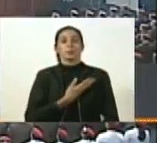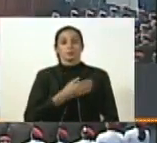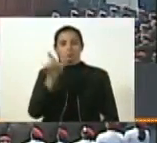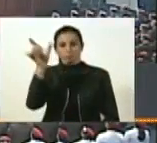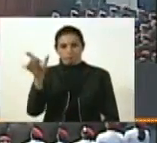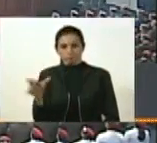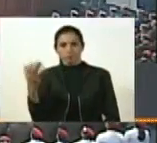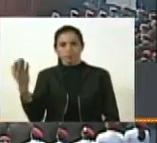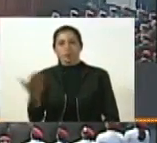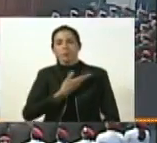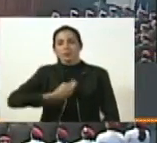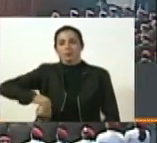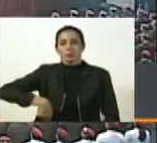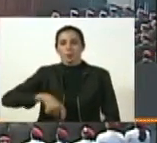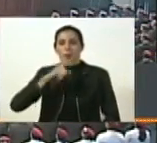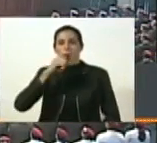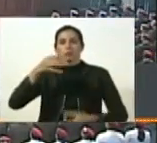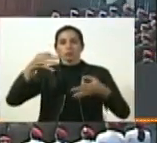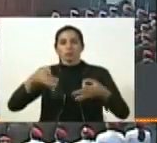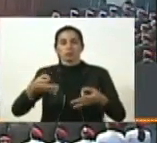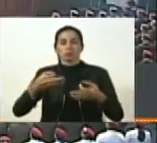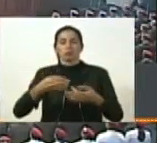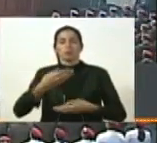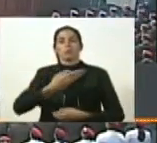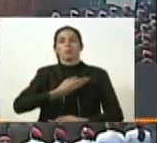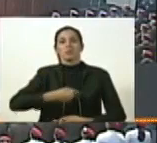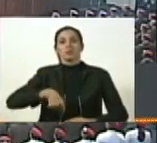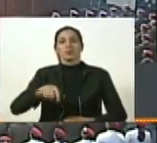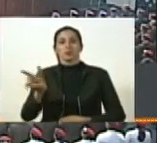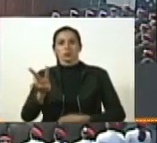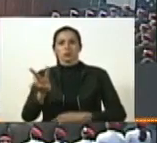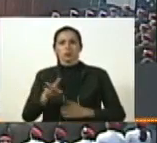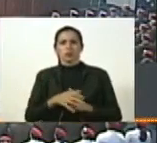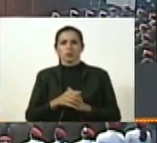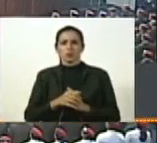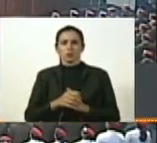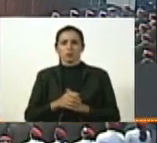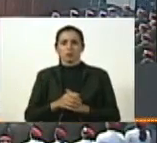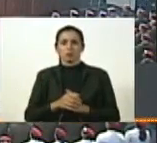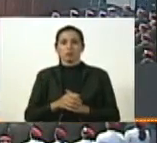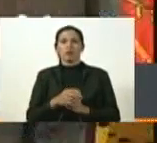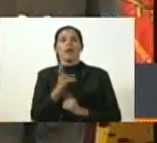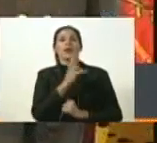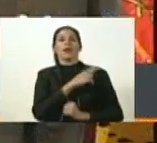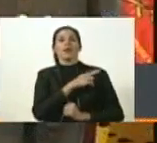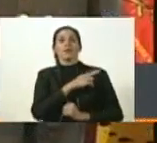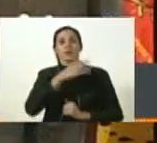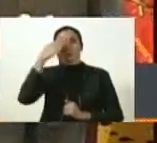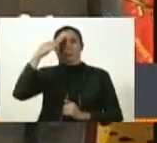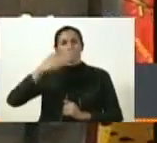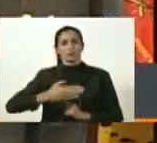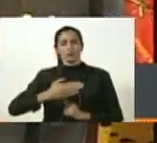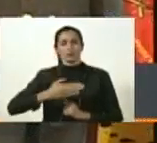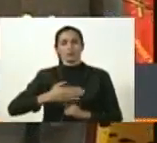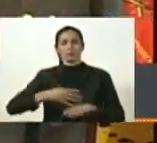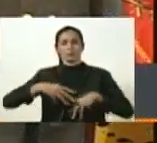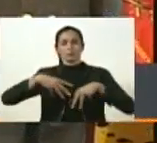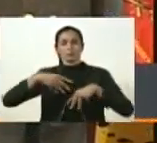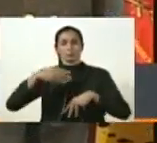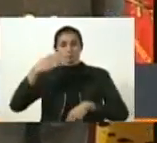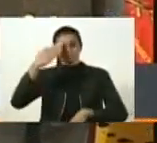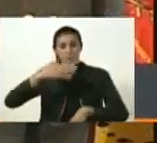Moros, presidente constitucional de la República Bolivariana de Venezuela, comandante en jefe de la Fuerza Armada Nacional